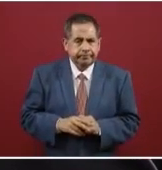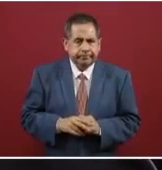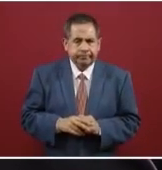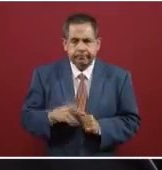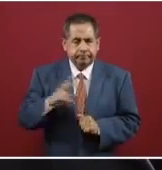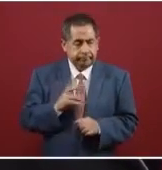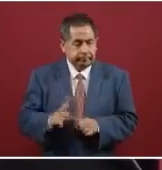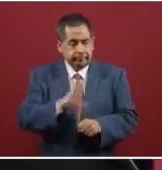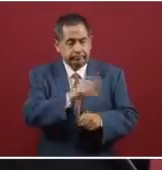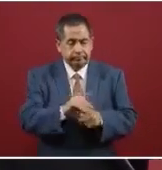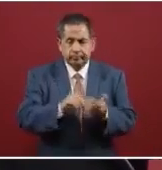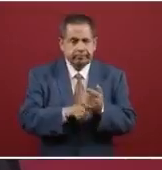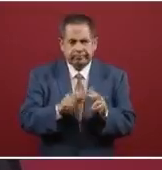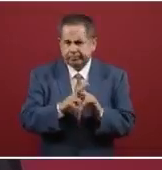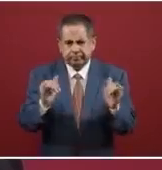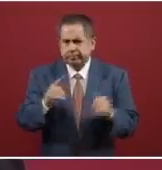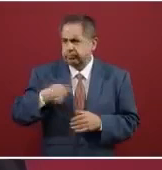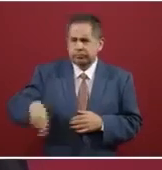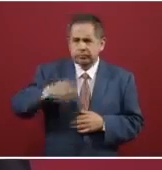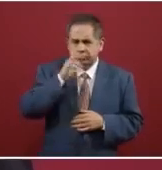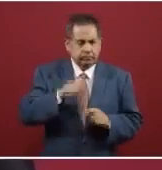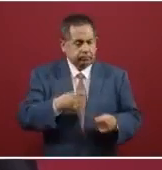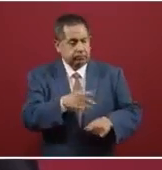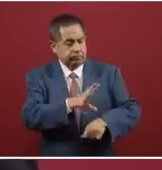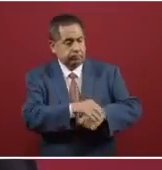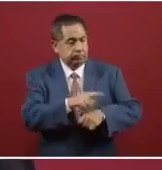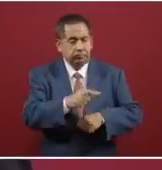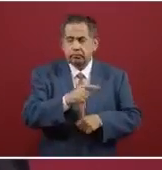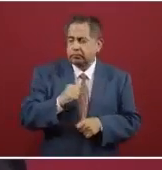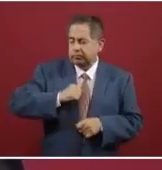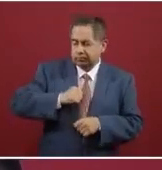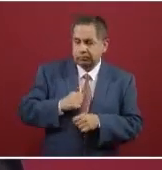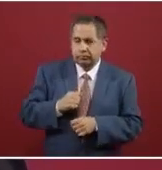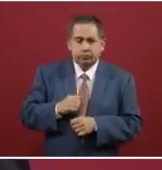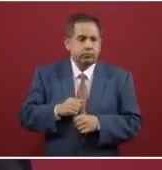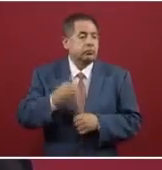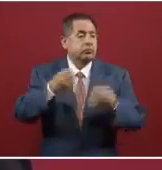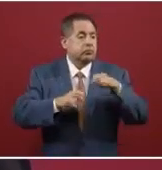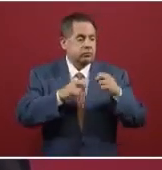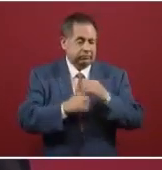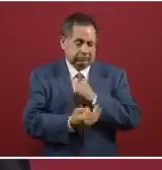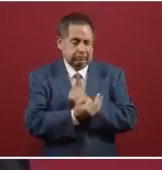hay autorización de nadie para ir a pedir favores a jueces,